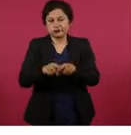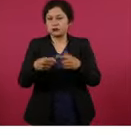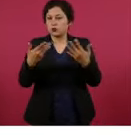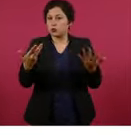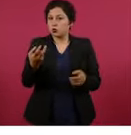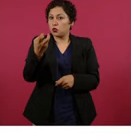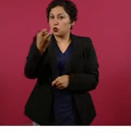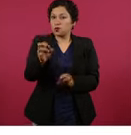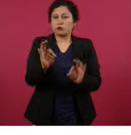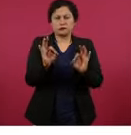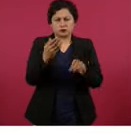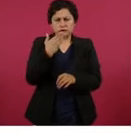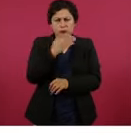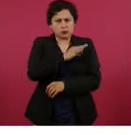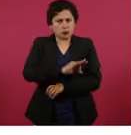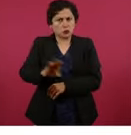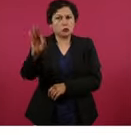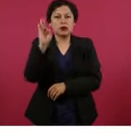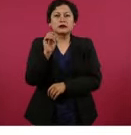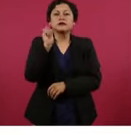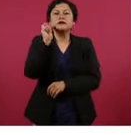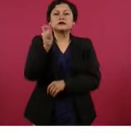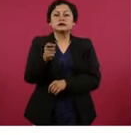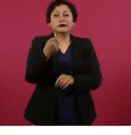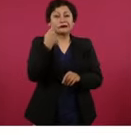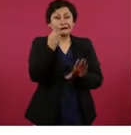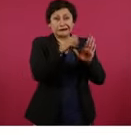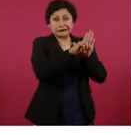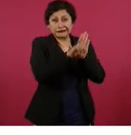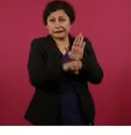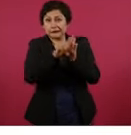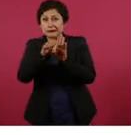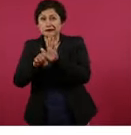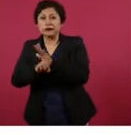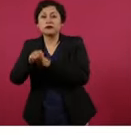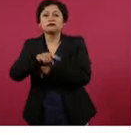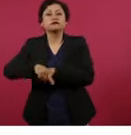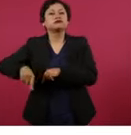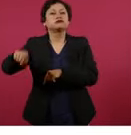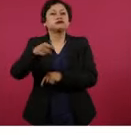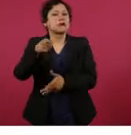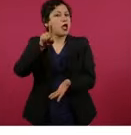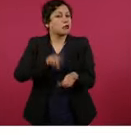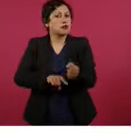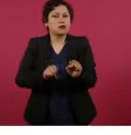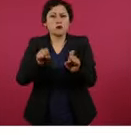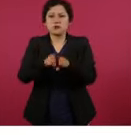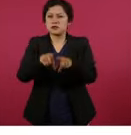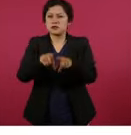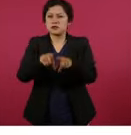posible gracias, insisto, a la participación de la población, que también nos está permitiendo algo muy importante. A la hora de tener el centro de salud